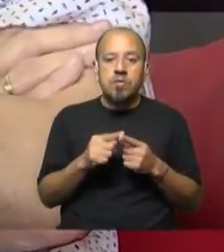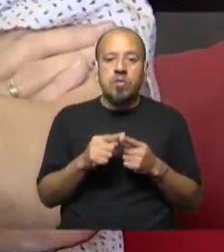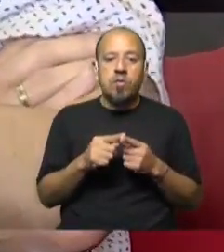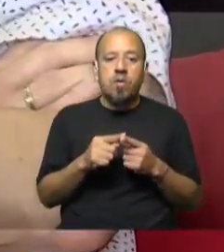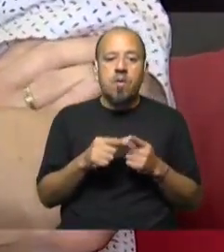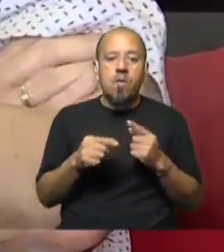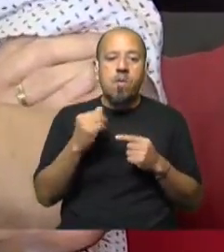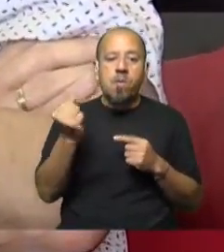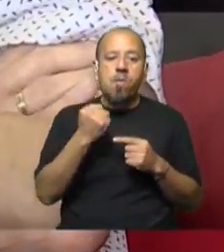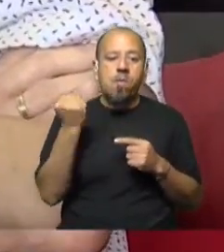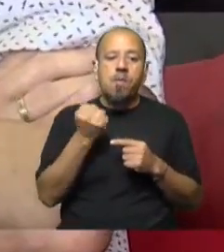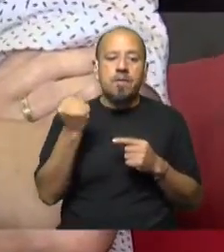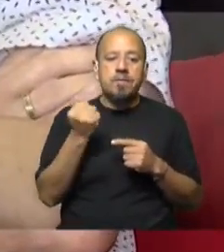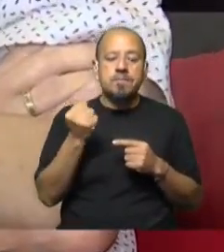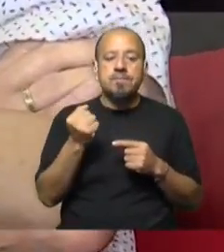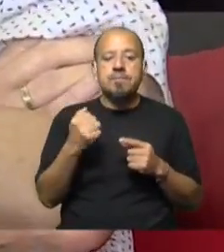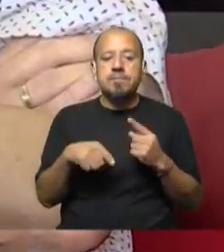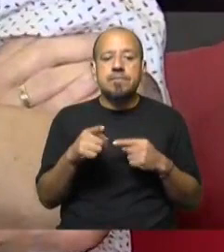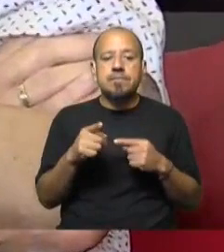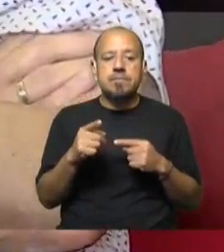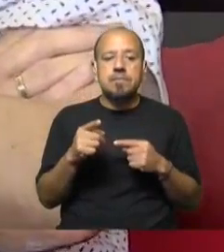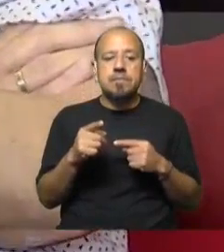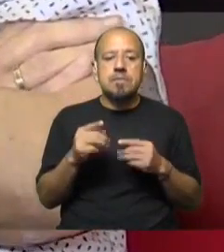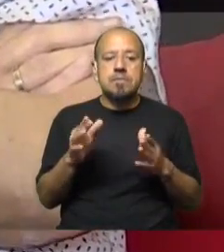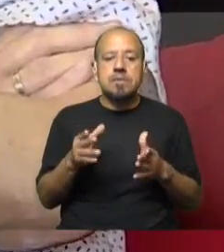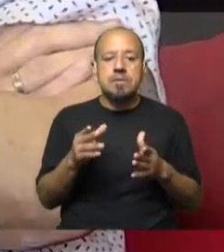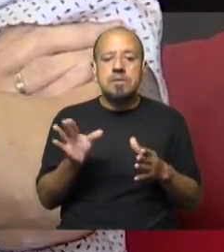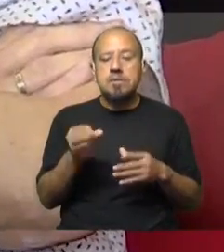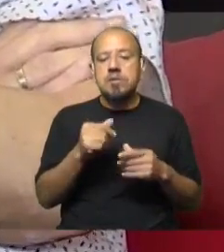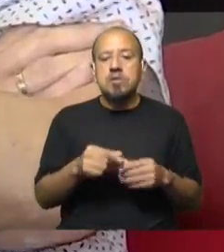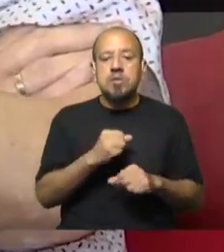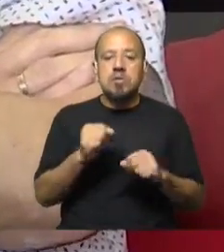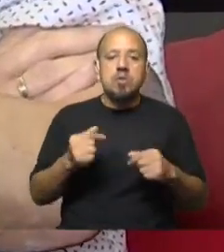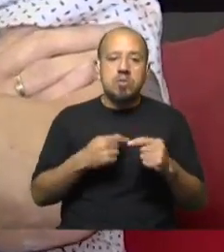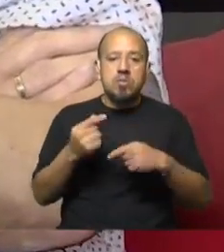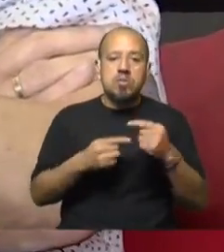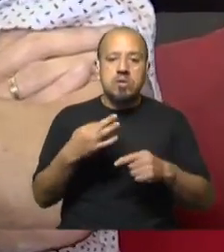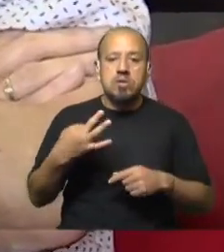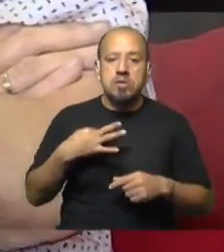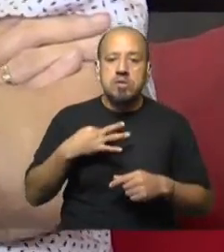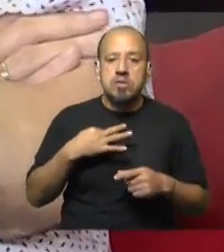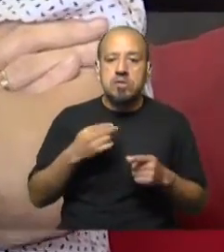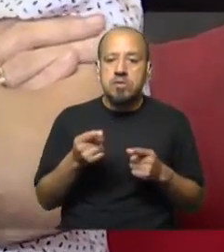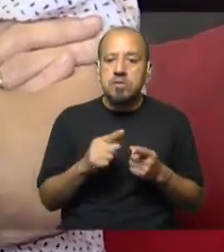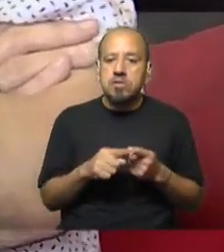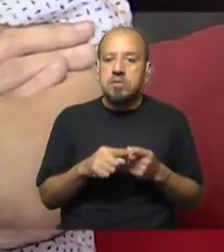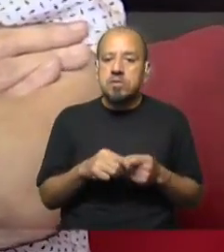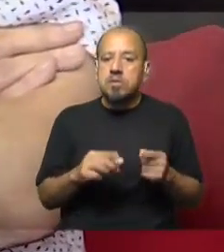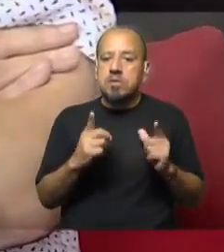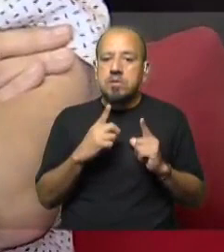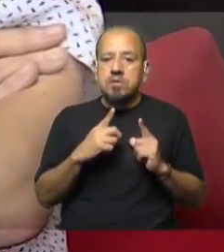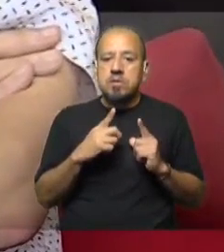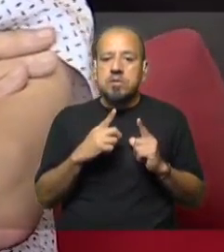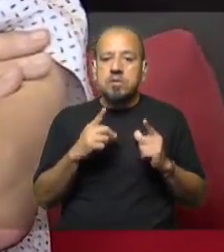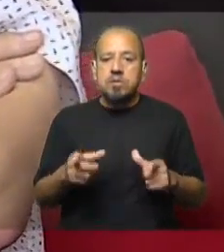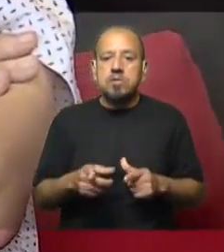Es muy importante que todo eso pueda seguir vivo y presente, ¿verdad? Exacto. Espero que con el libro